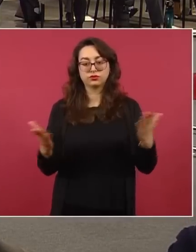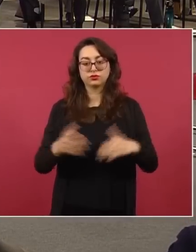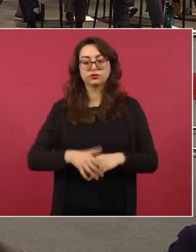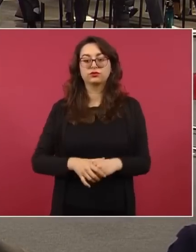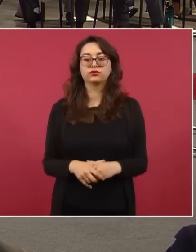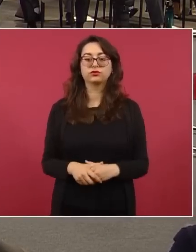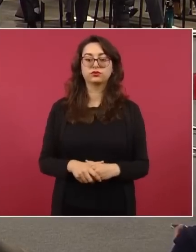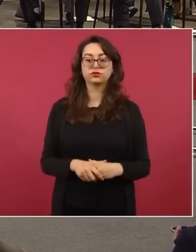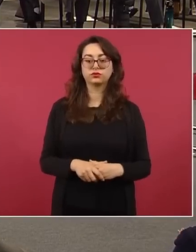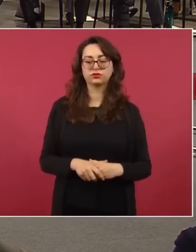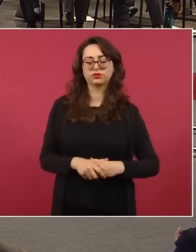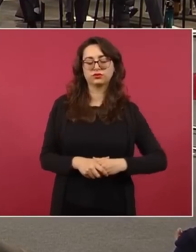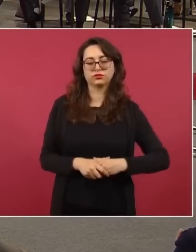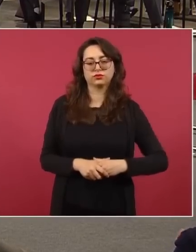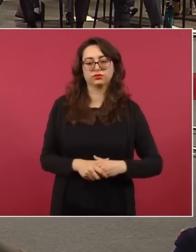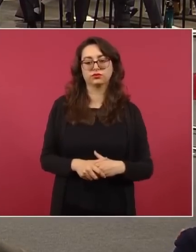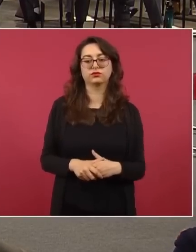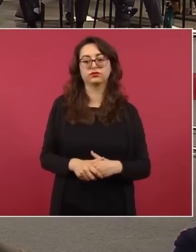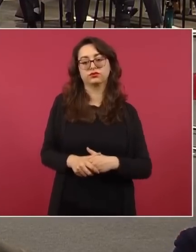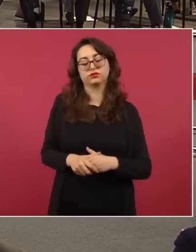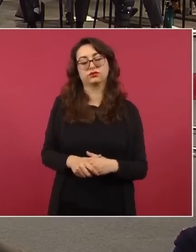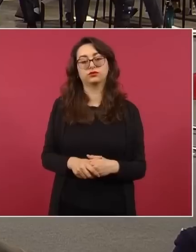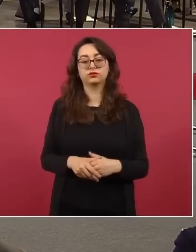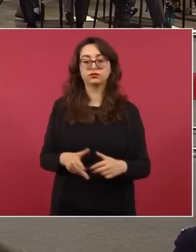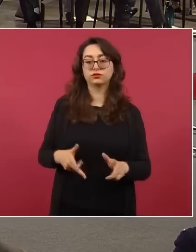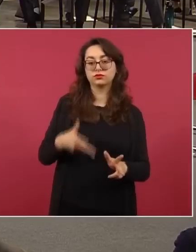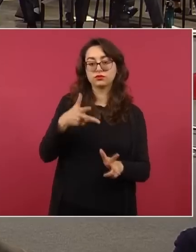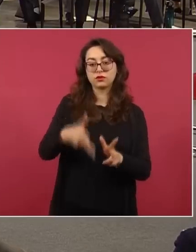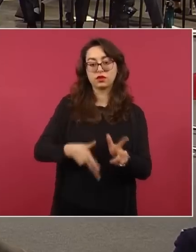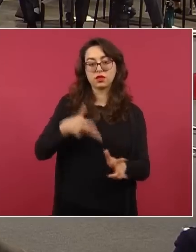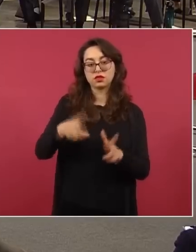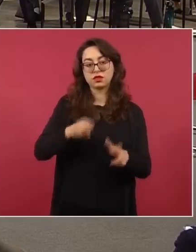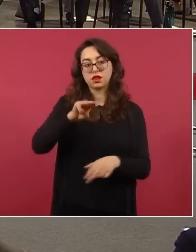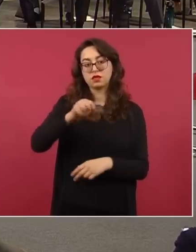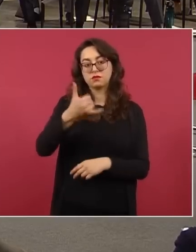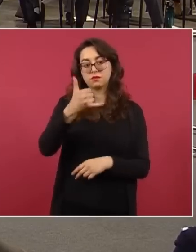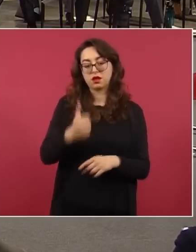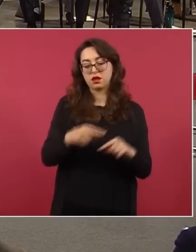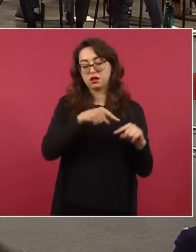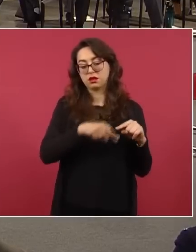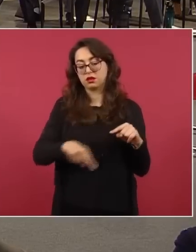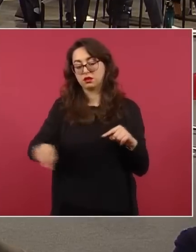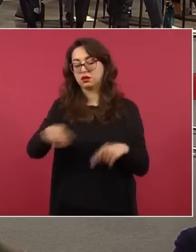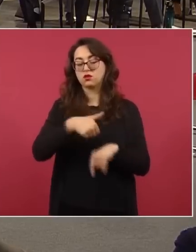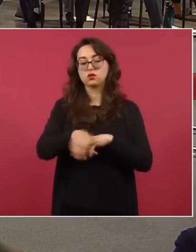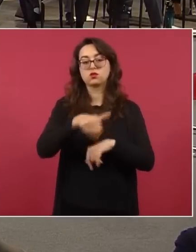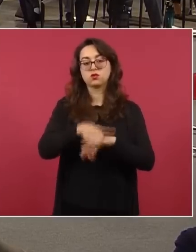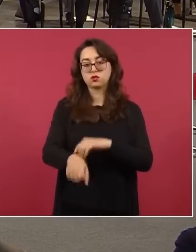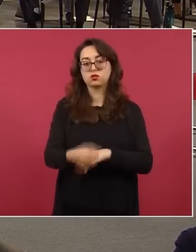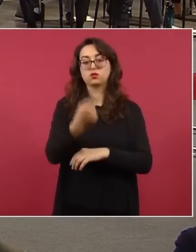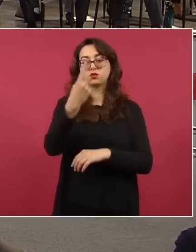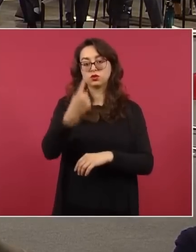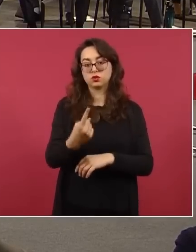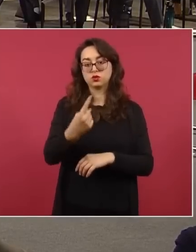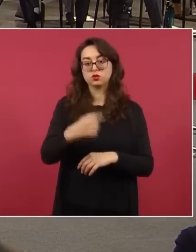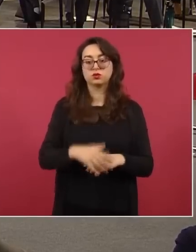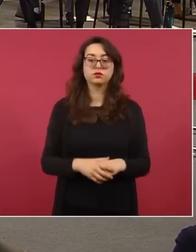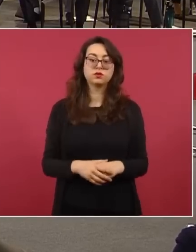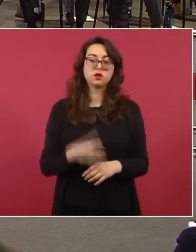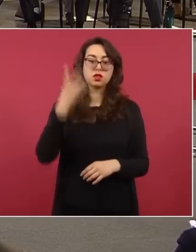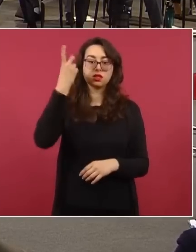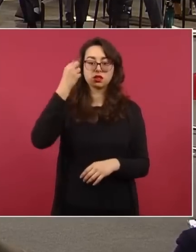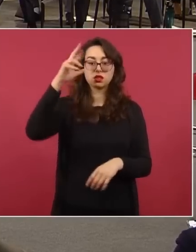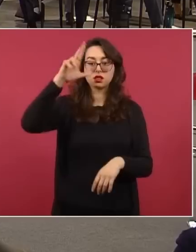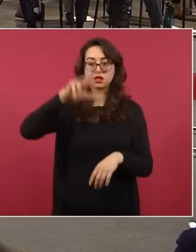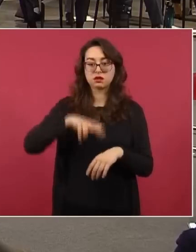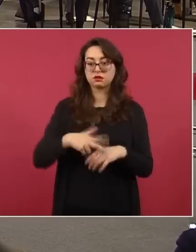avances del tren Maya tramo 1 ya verificamos con el señor director los avances general